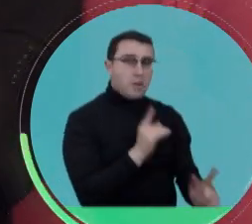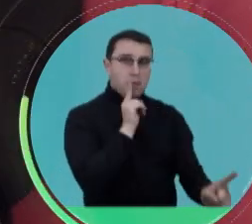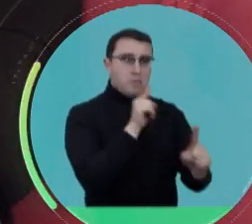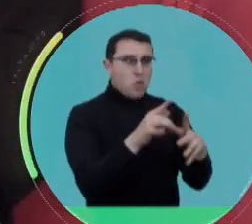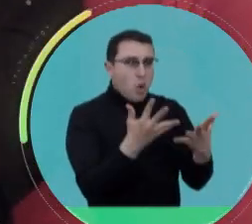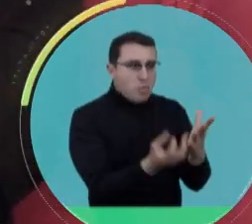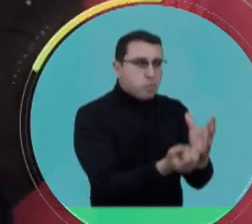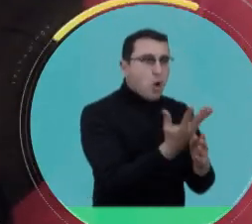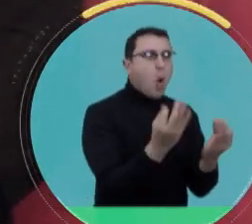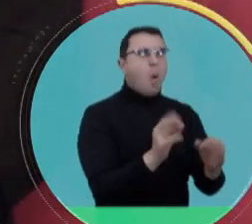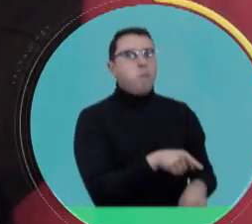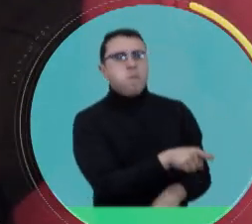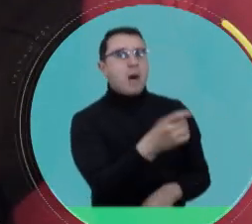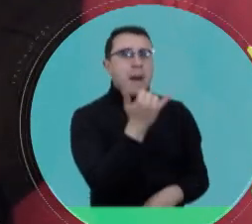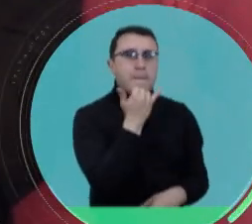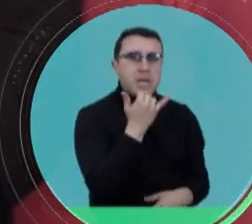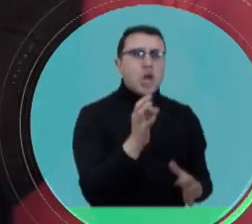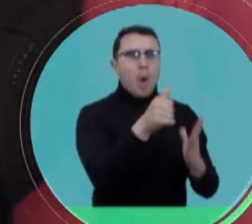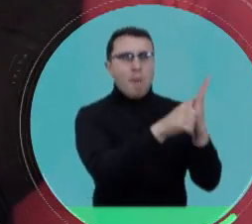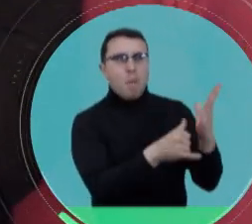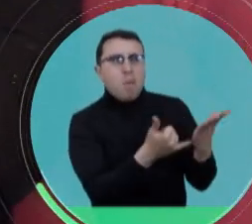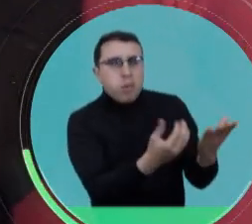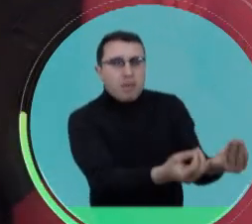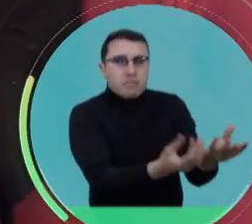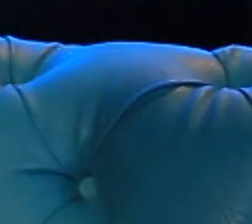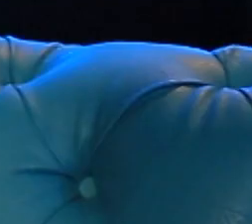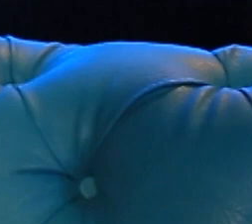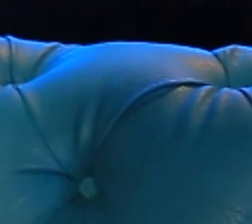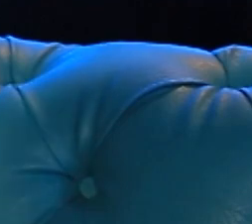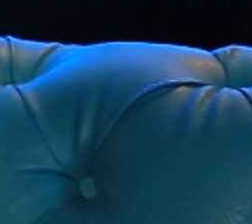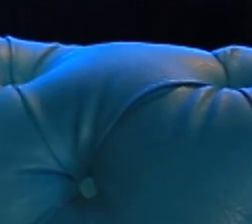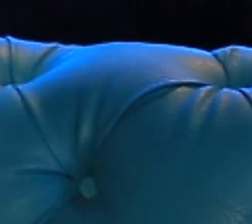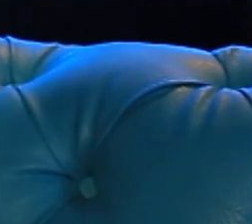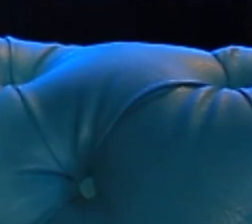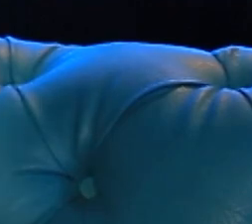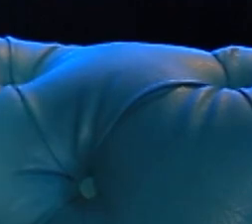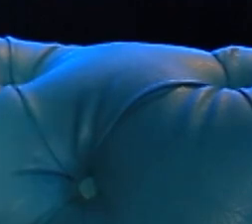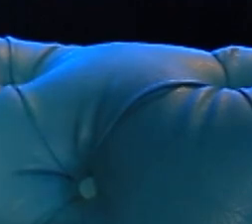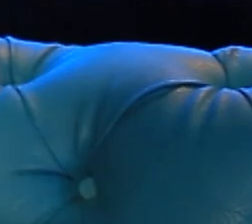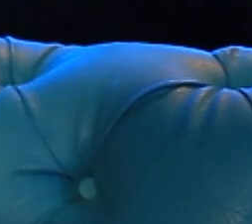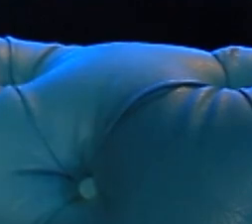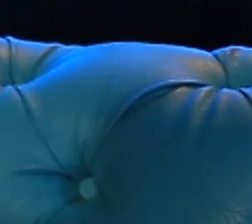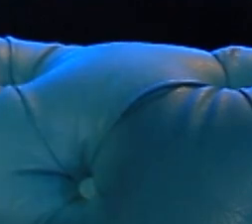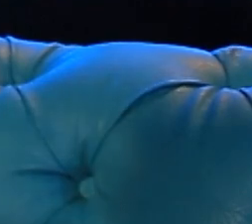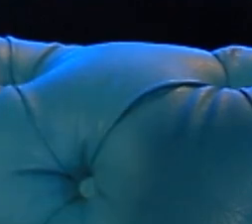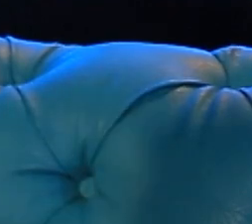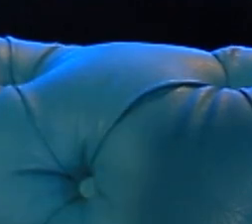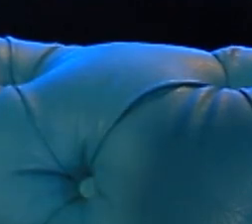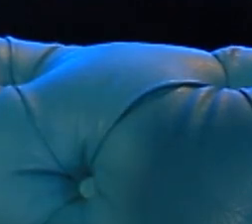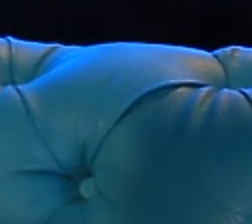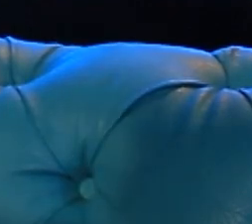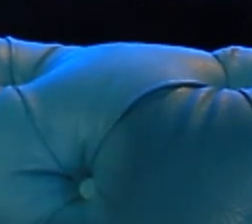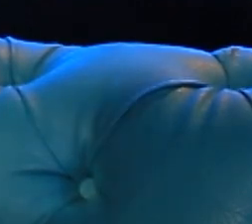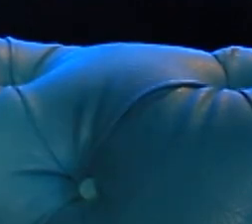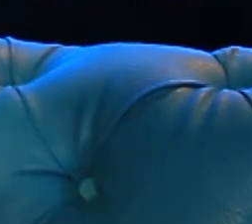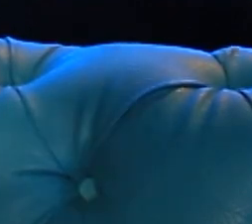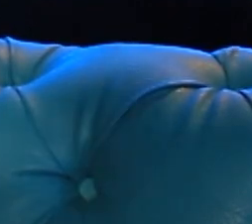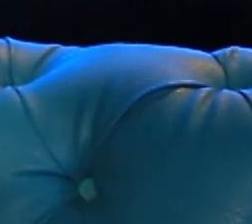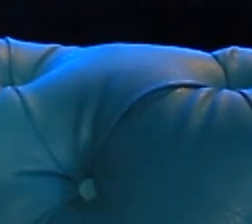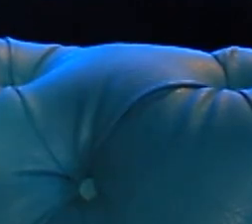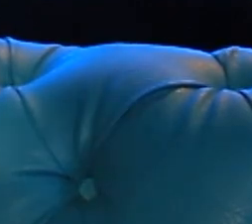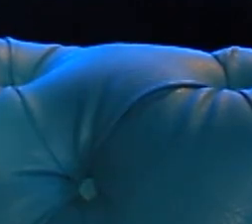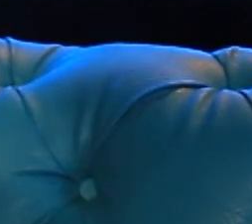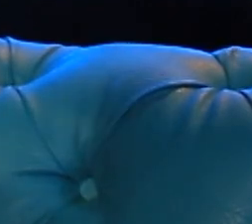informarse Cómo se produce o qué pasa o de qué se trata Este programa Camilo ya para ir cerrando nuestra charla me gustaría